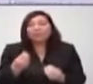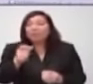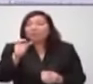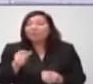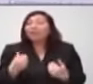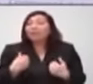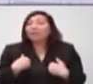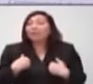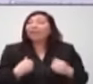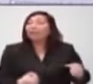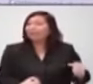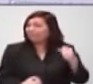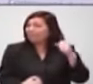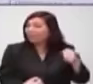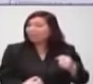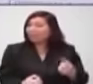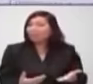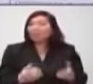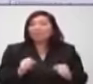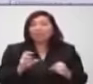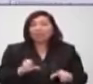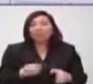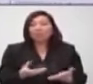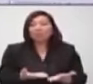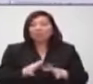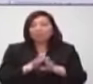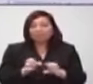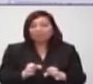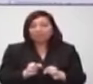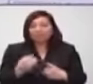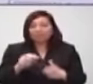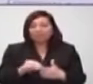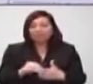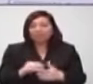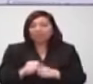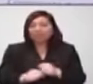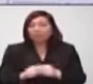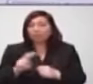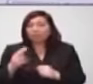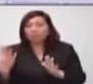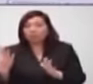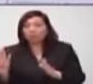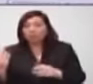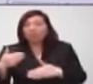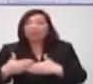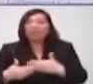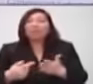personas que tienen derechos, señor presidente. Y entonces sí creo que habrá que hacer una evaluación integral desde el año 2009 en adelante de qué cosa se hizo para